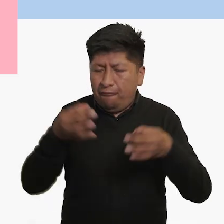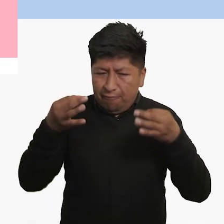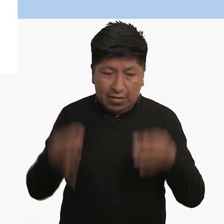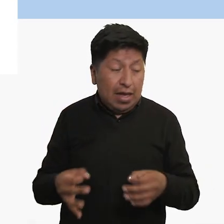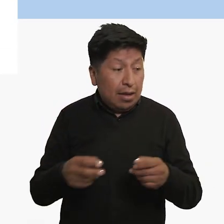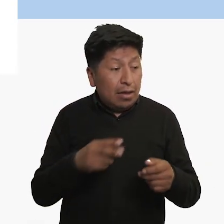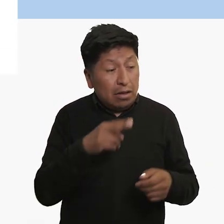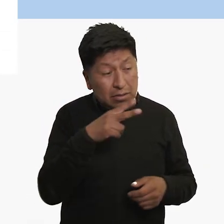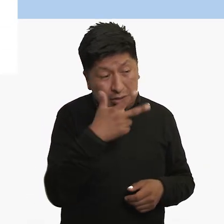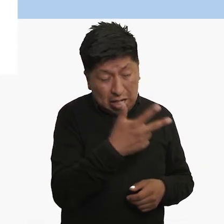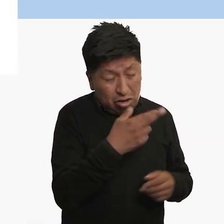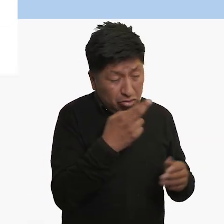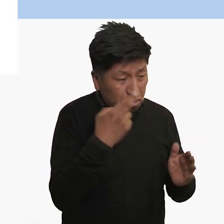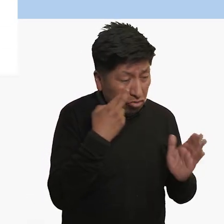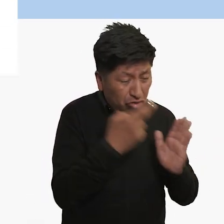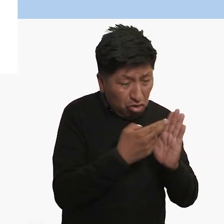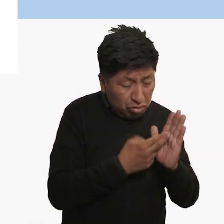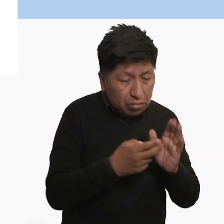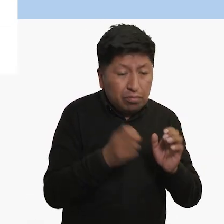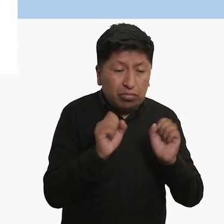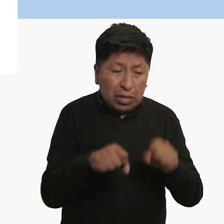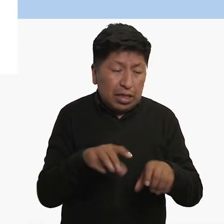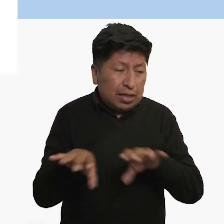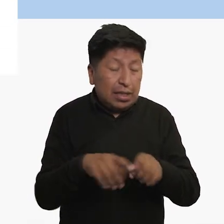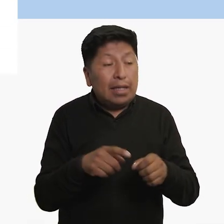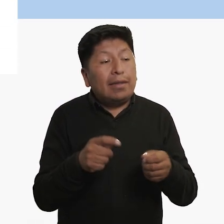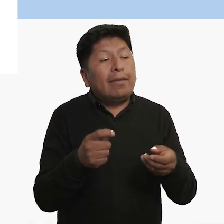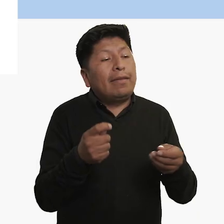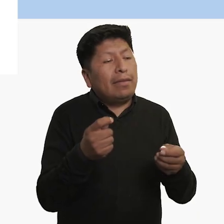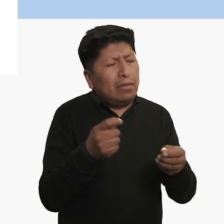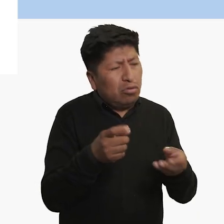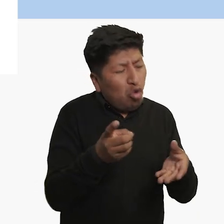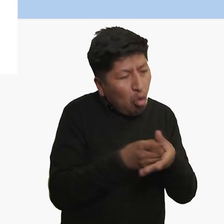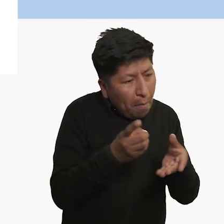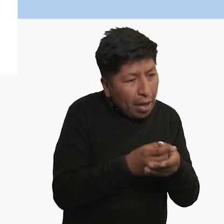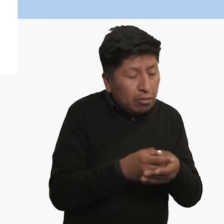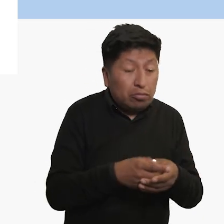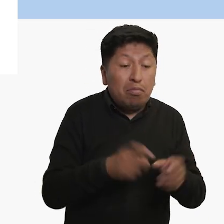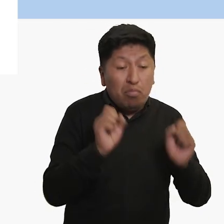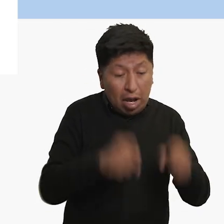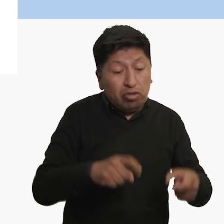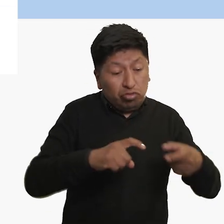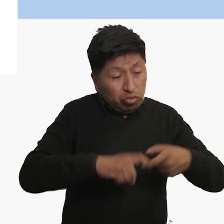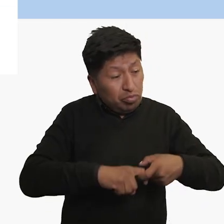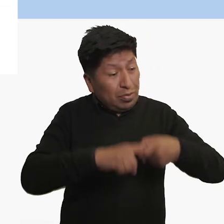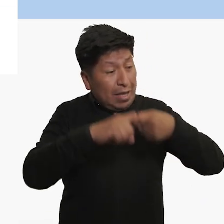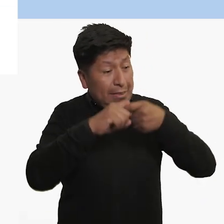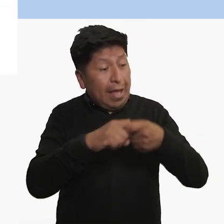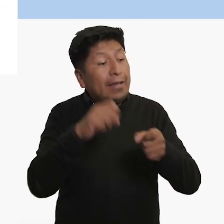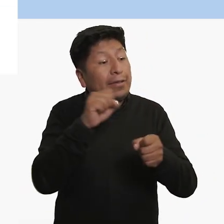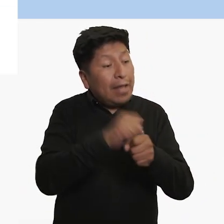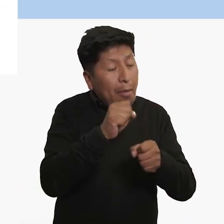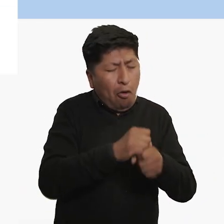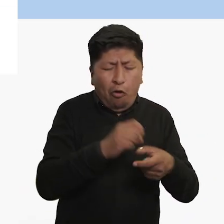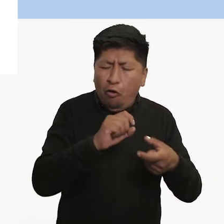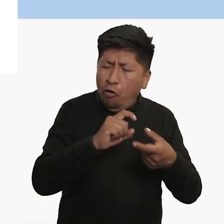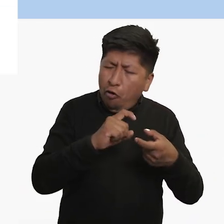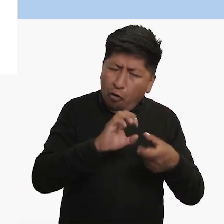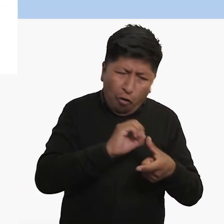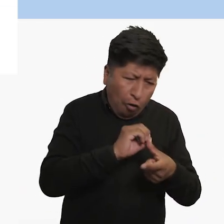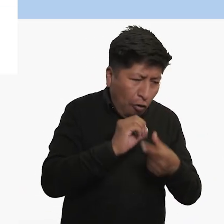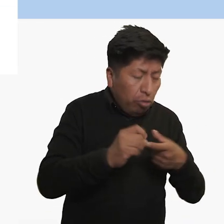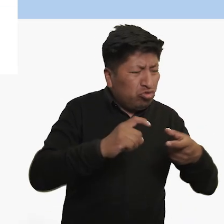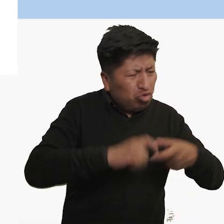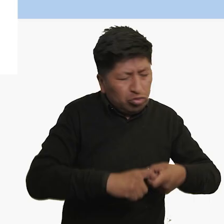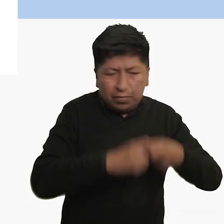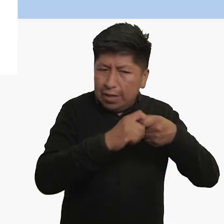definitivo. Estos rótulos pueden derivar en la restricción de realizar trámites administrativos, la suspensión temporal o la suspensión